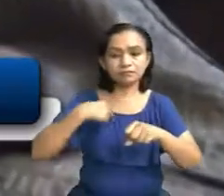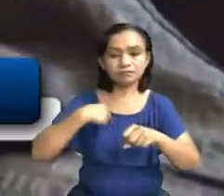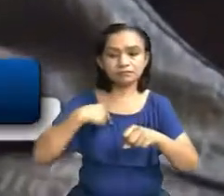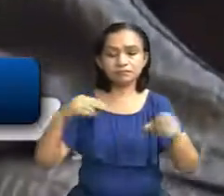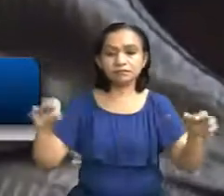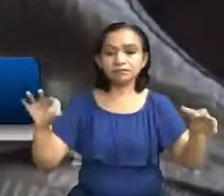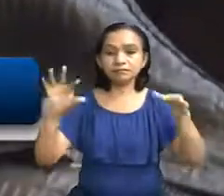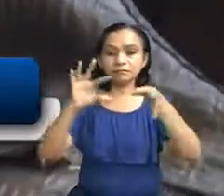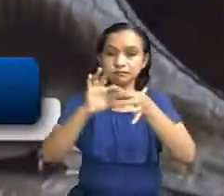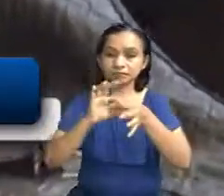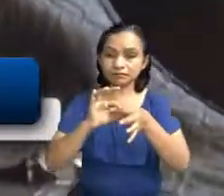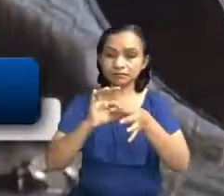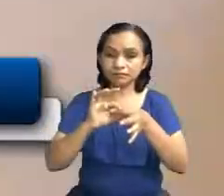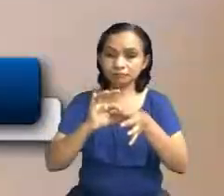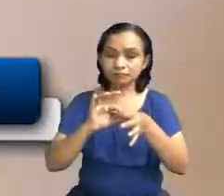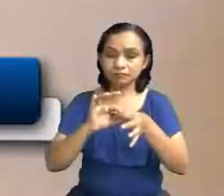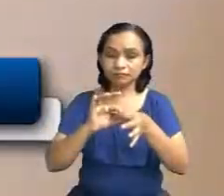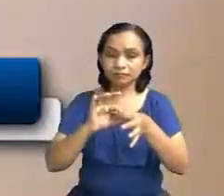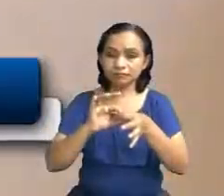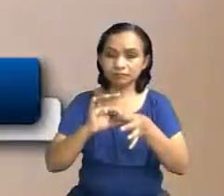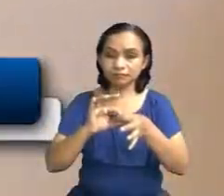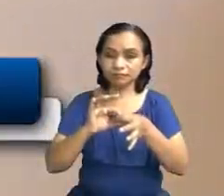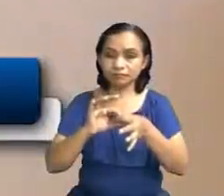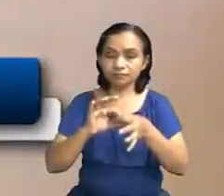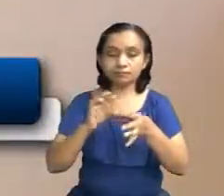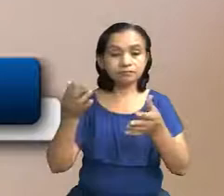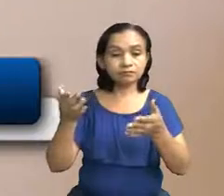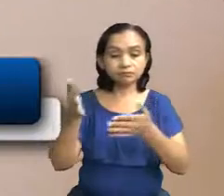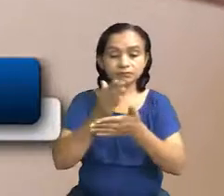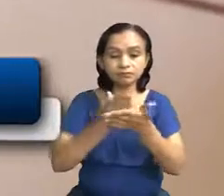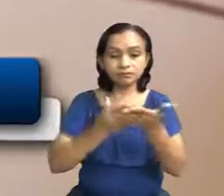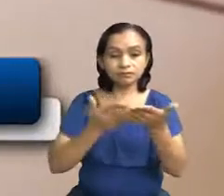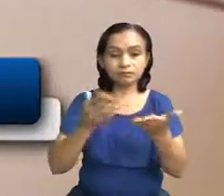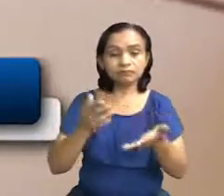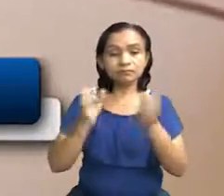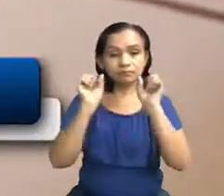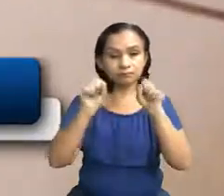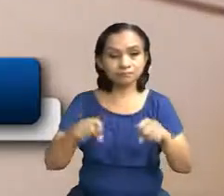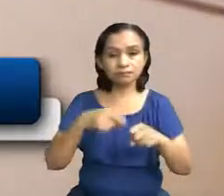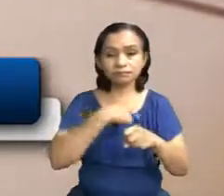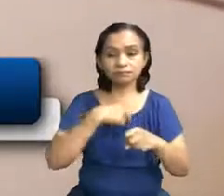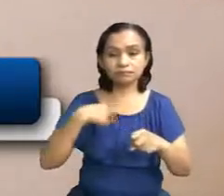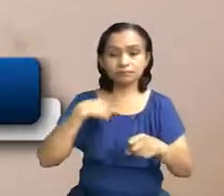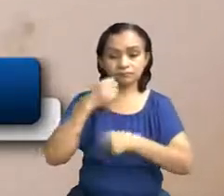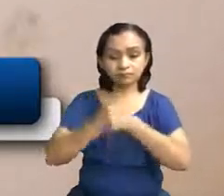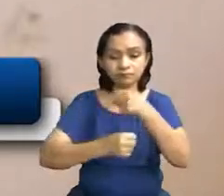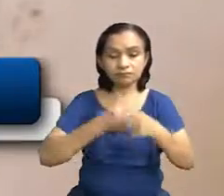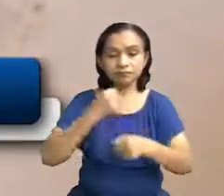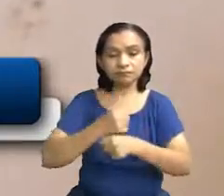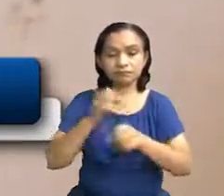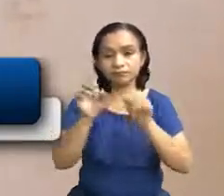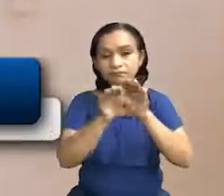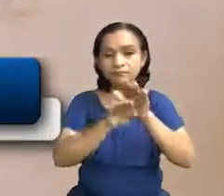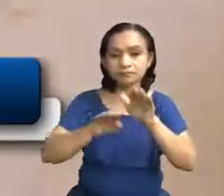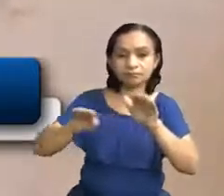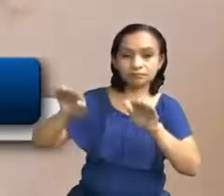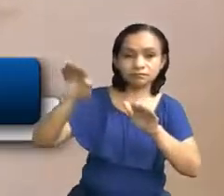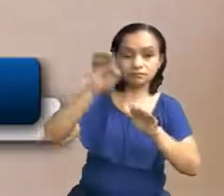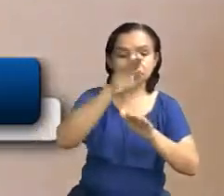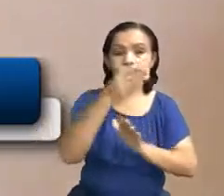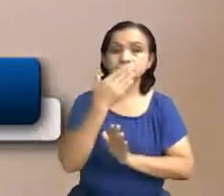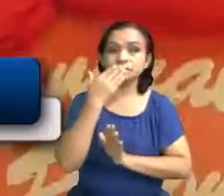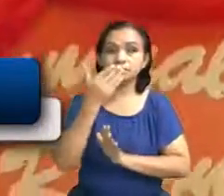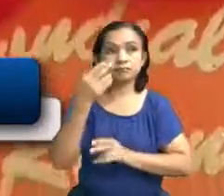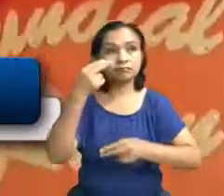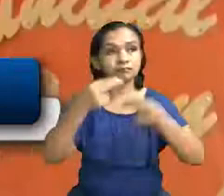con esta cantidad de sitios de colecta, hemos logrado este año incrementar considerablemente